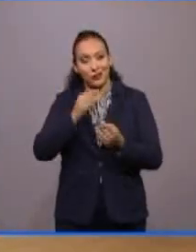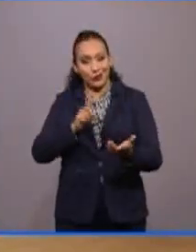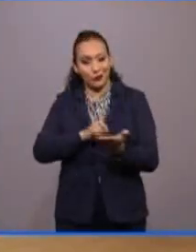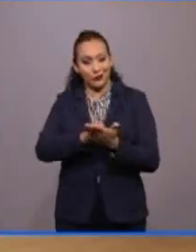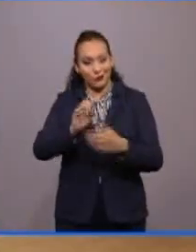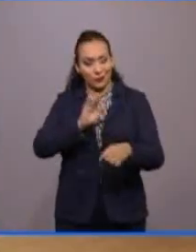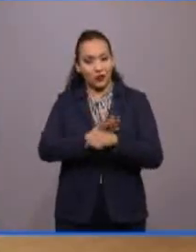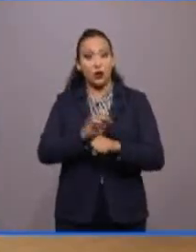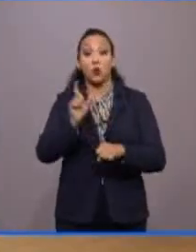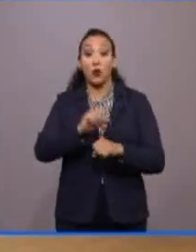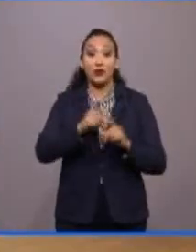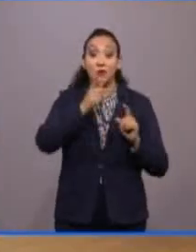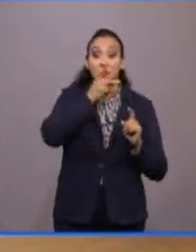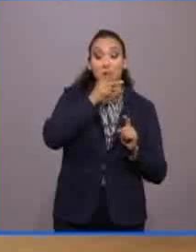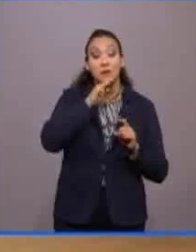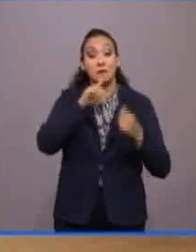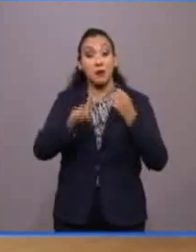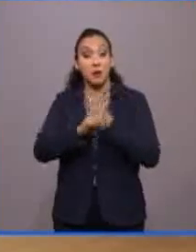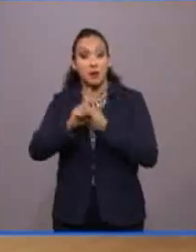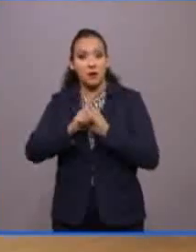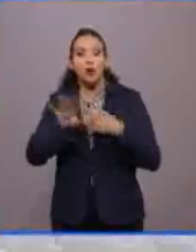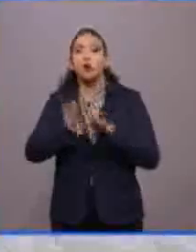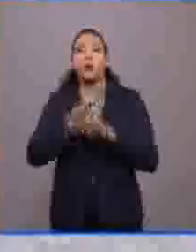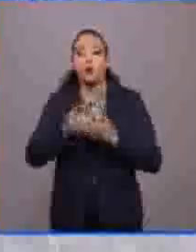ocurren conflictos entre sus progenitores.